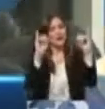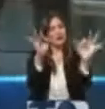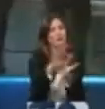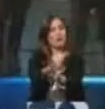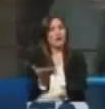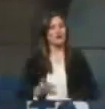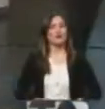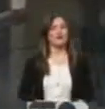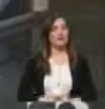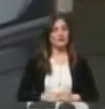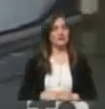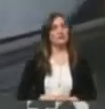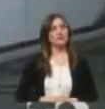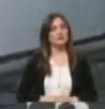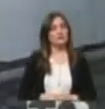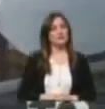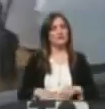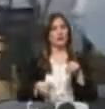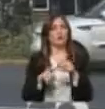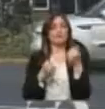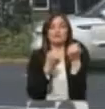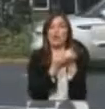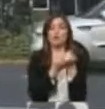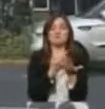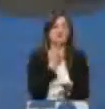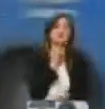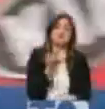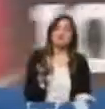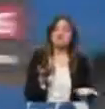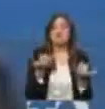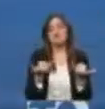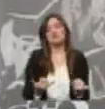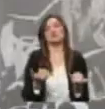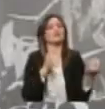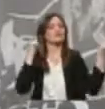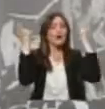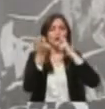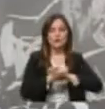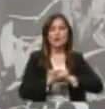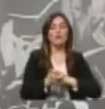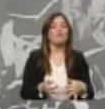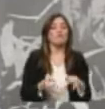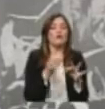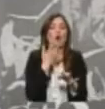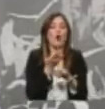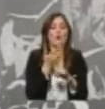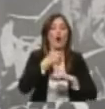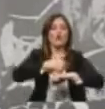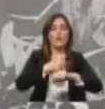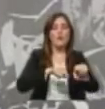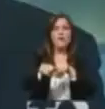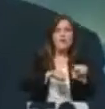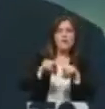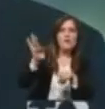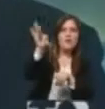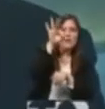funciones. Otros, sin embargo, apoyan las interrogantes y señalan que es hora de generar un cambio en la forma en la que se eligen las autoridades de